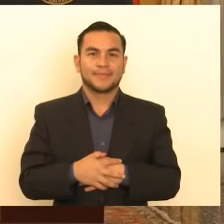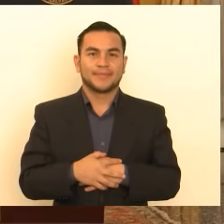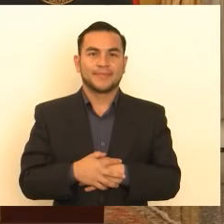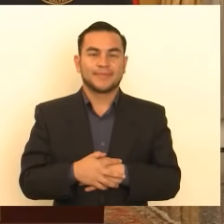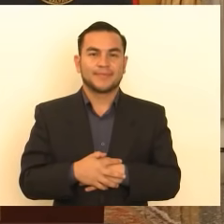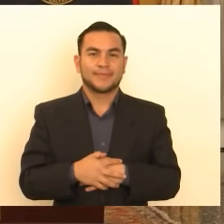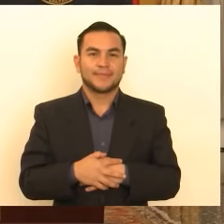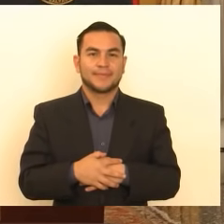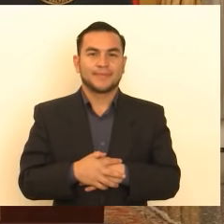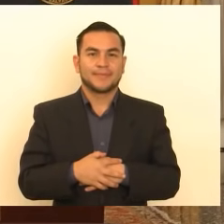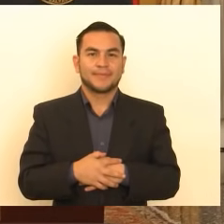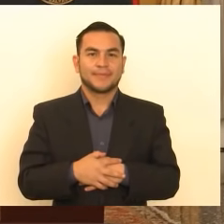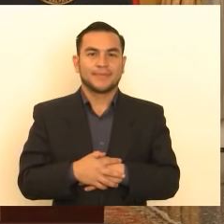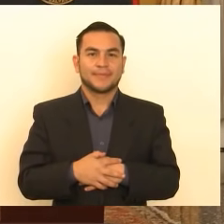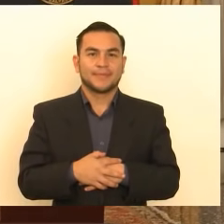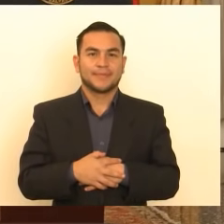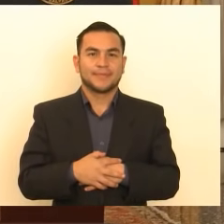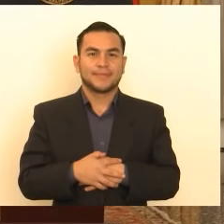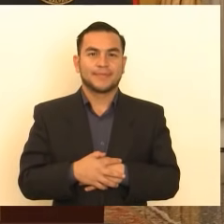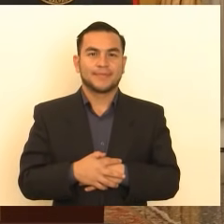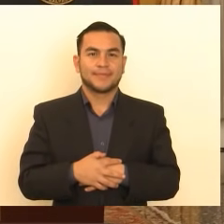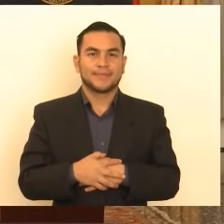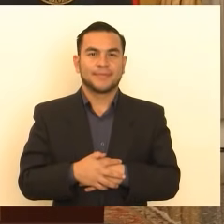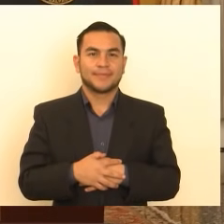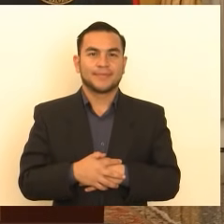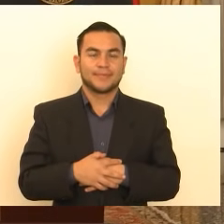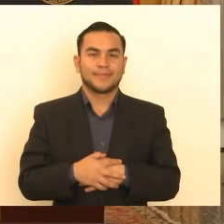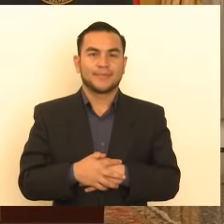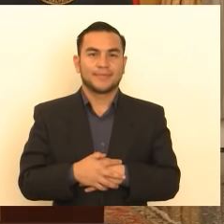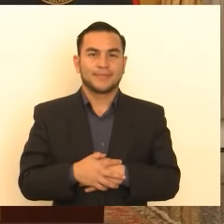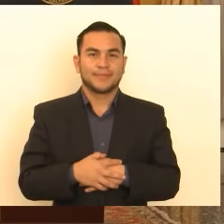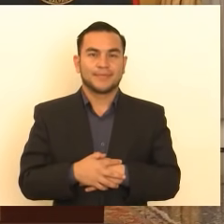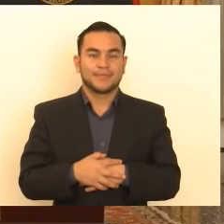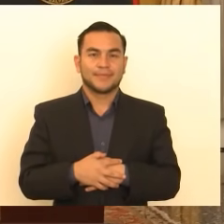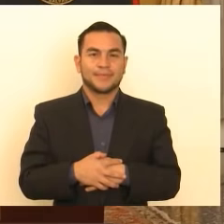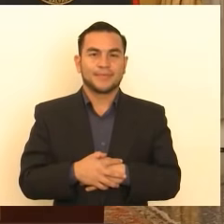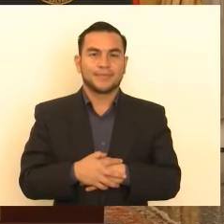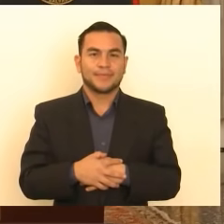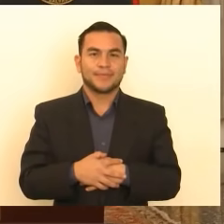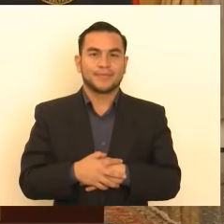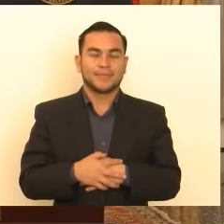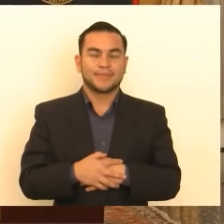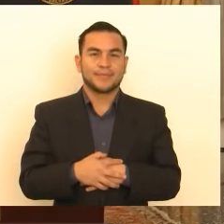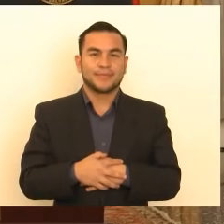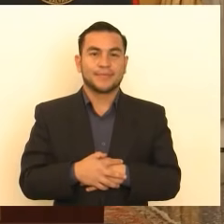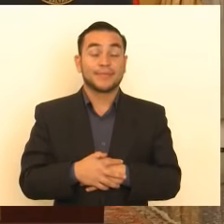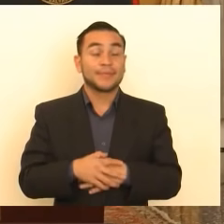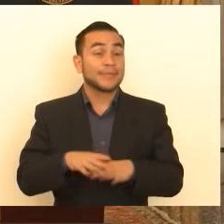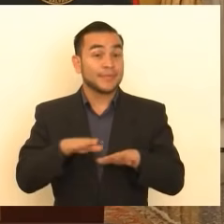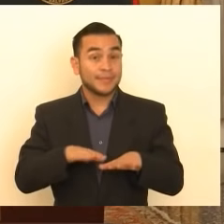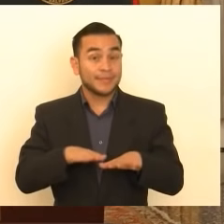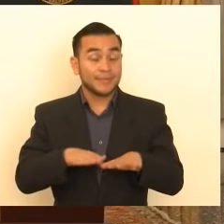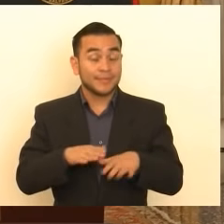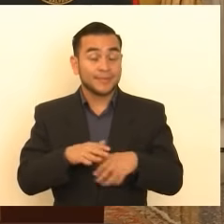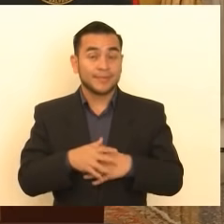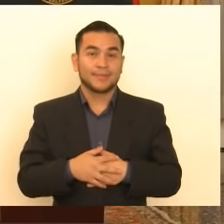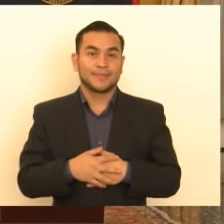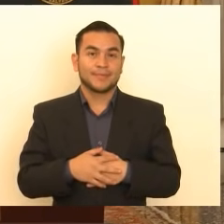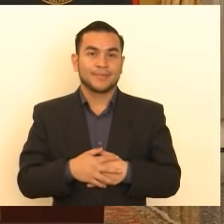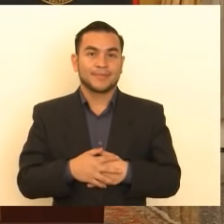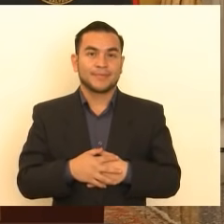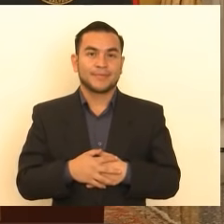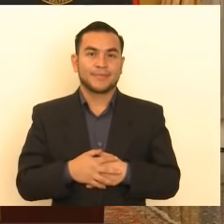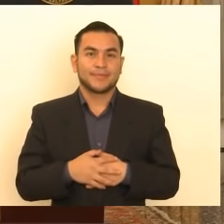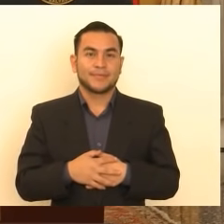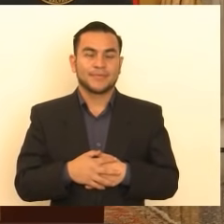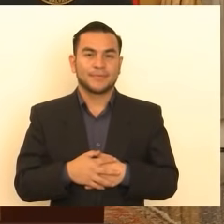Bukele, así es como él lo afirma. Y bueno, pues yo creo que es para emocionarse todo lo que está pasando en nuestro país, el